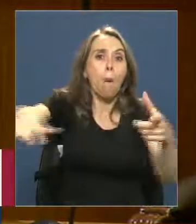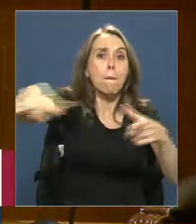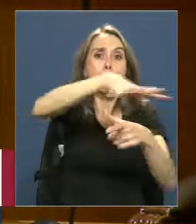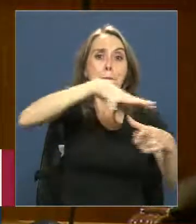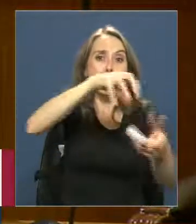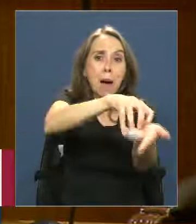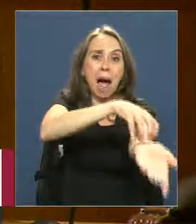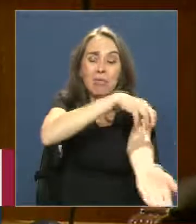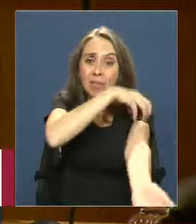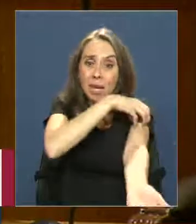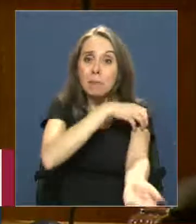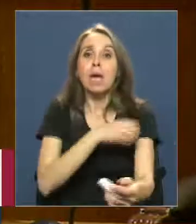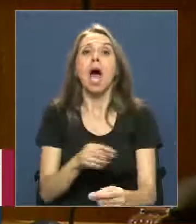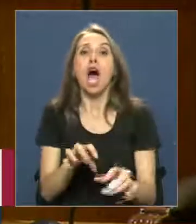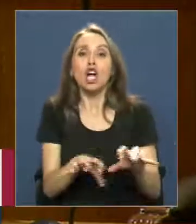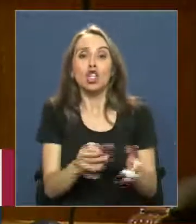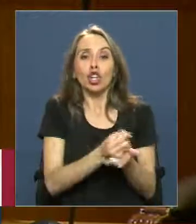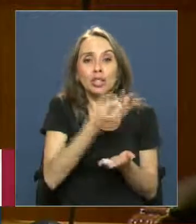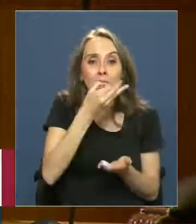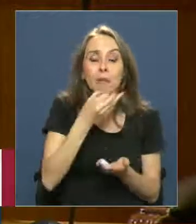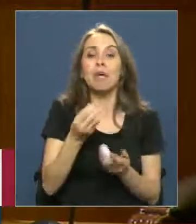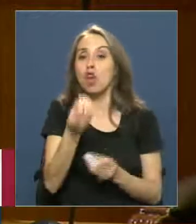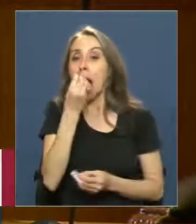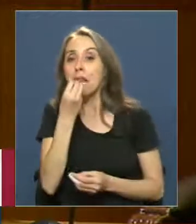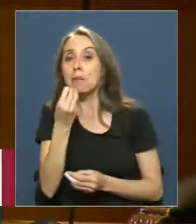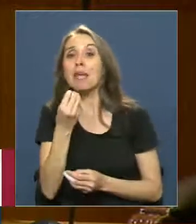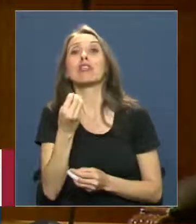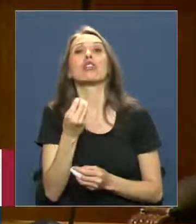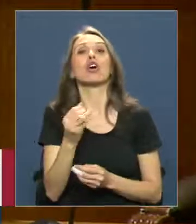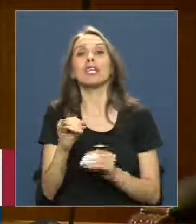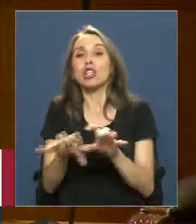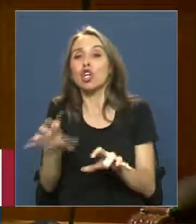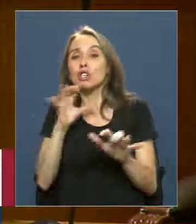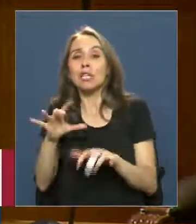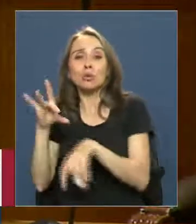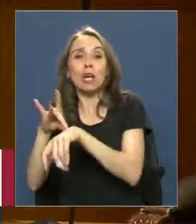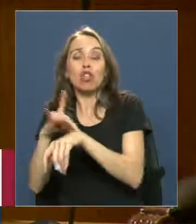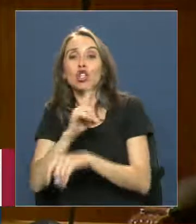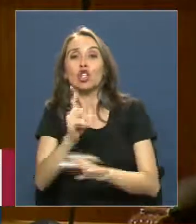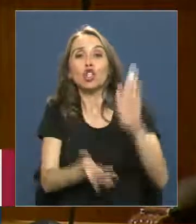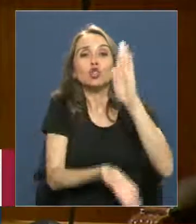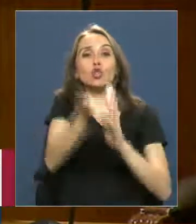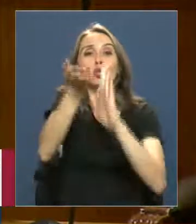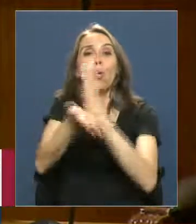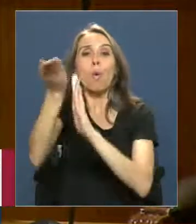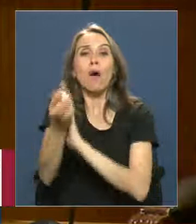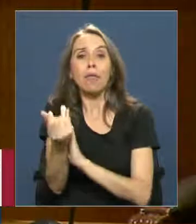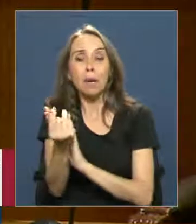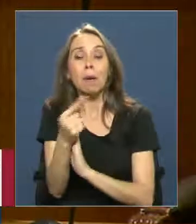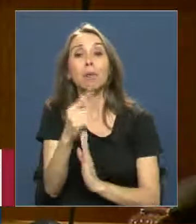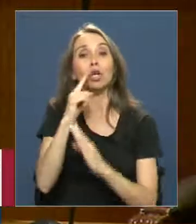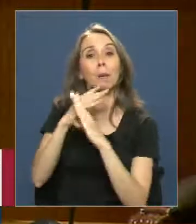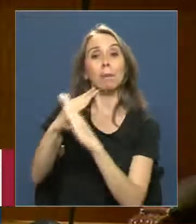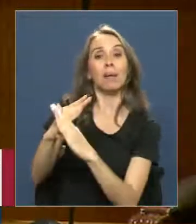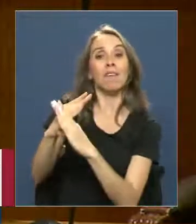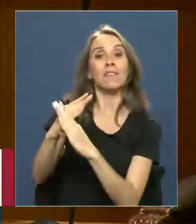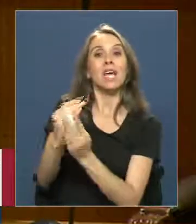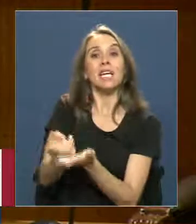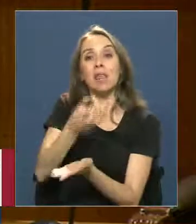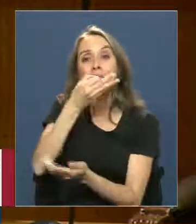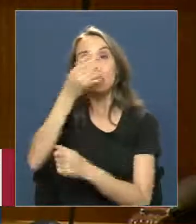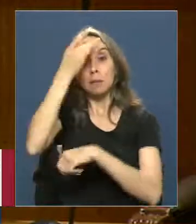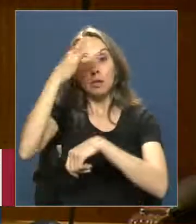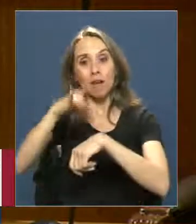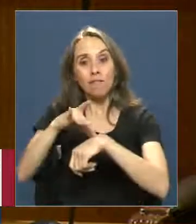productos farmacéuticos, productos alimenticios y dispositivos de uso médico que sirvan para la prevención y tratamiento de las enfermedades